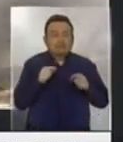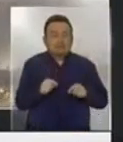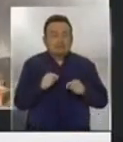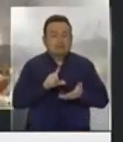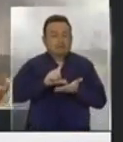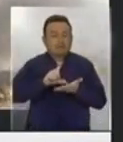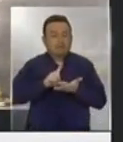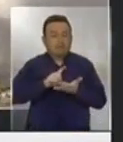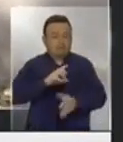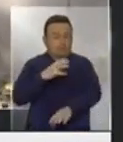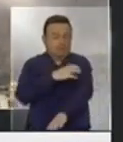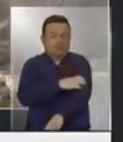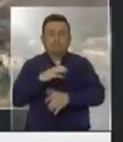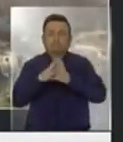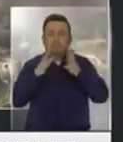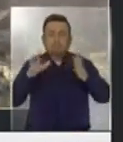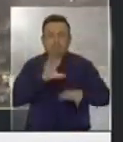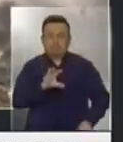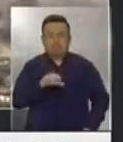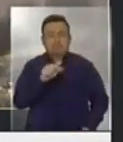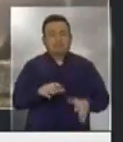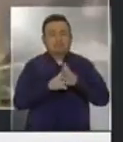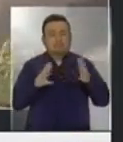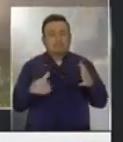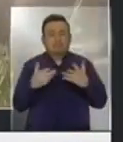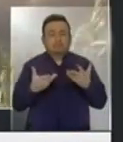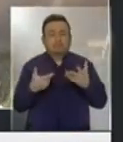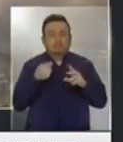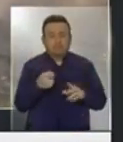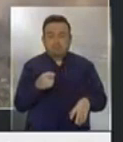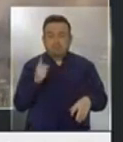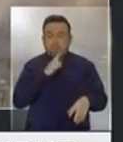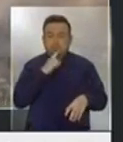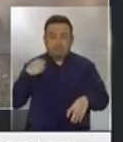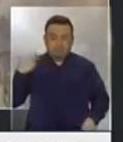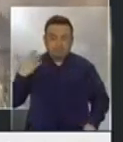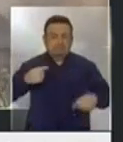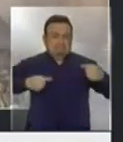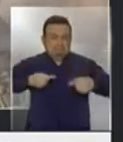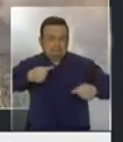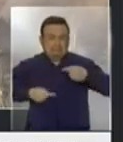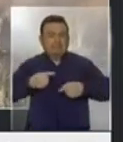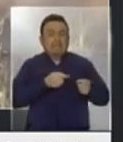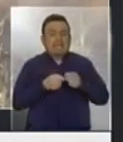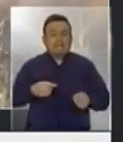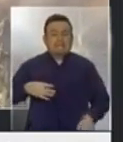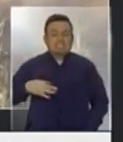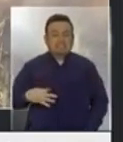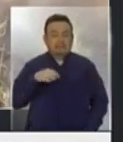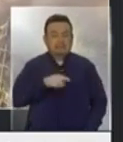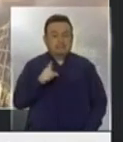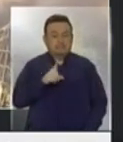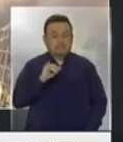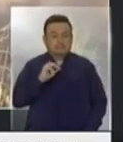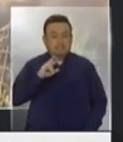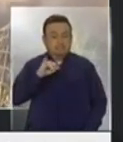una zona, una región de altísima tensión constante desde los últimos años por la guerra civil que se está desatando en Siria